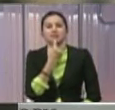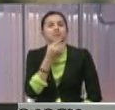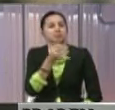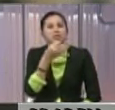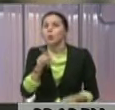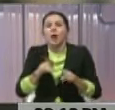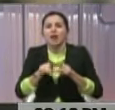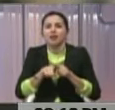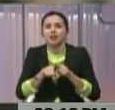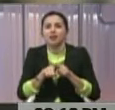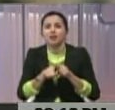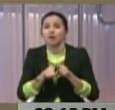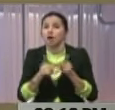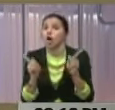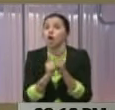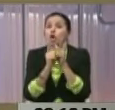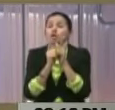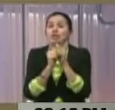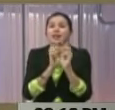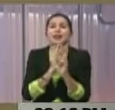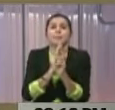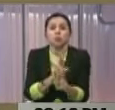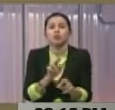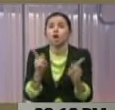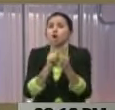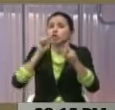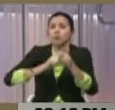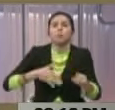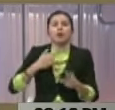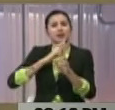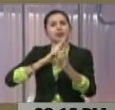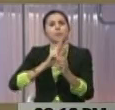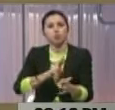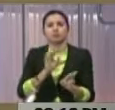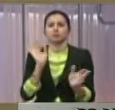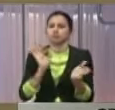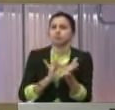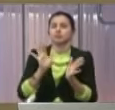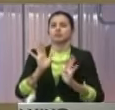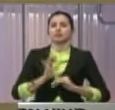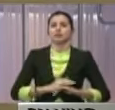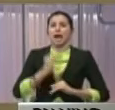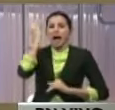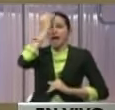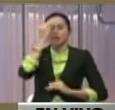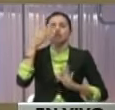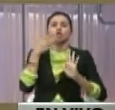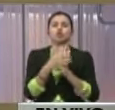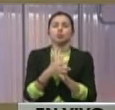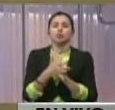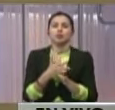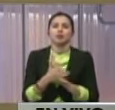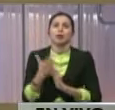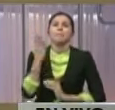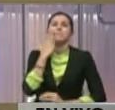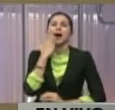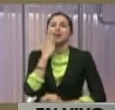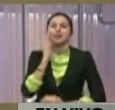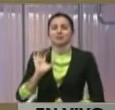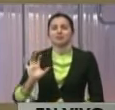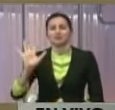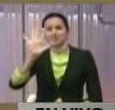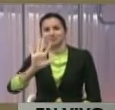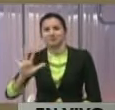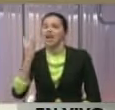tiempo más breve posible para la toma de decisiones estratégicas, análisis coyunturales sobre nuestra madre África y sobre la diáspora